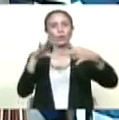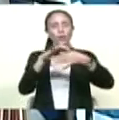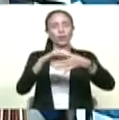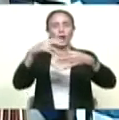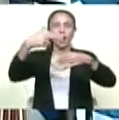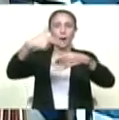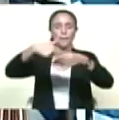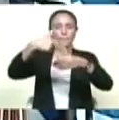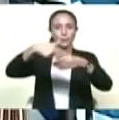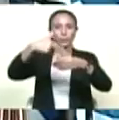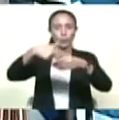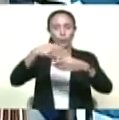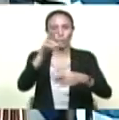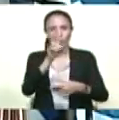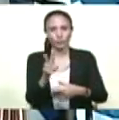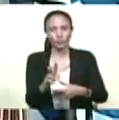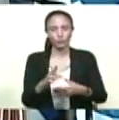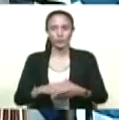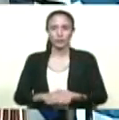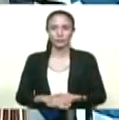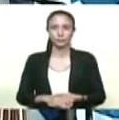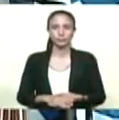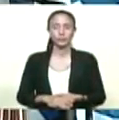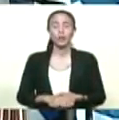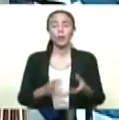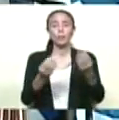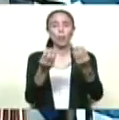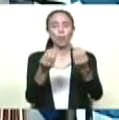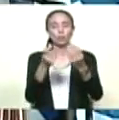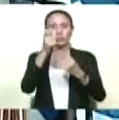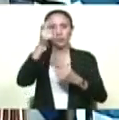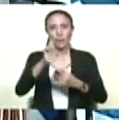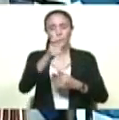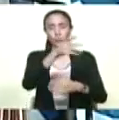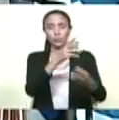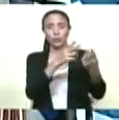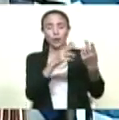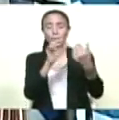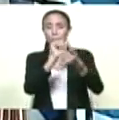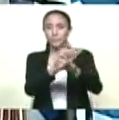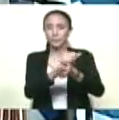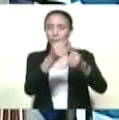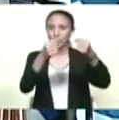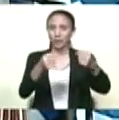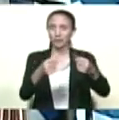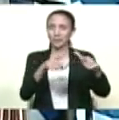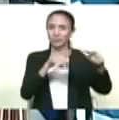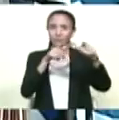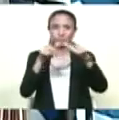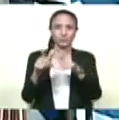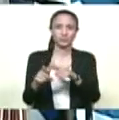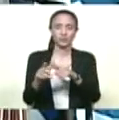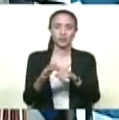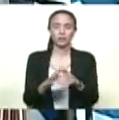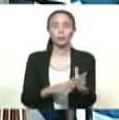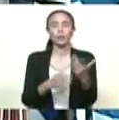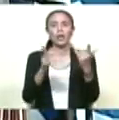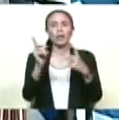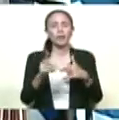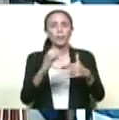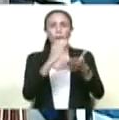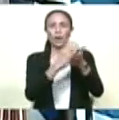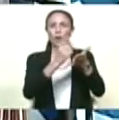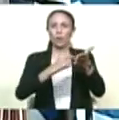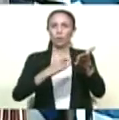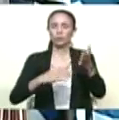bethelmy y otros nueve gerentes más y funcionarios contrato no autorizado de